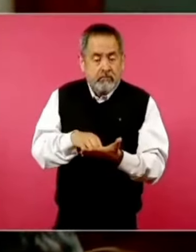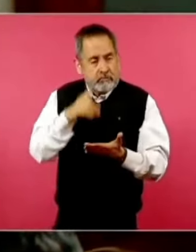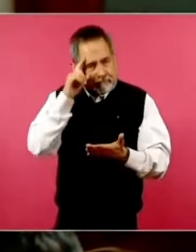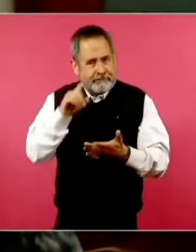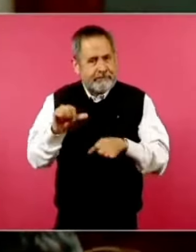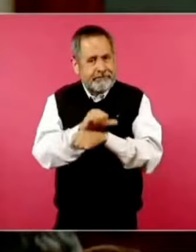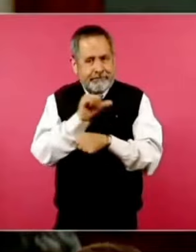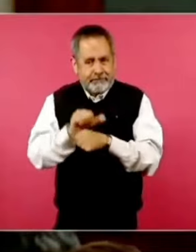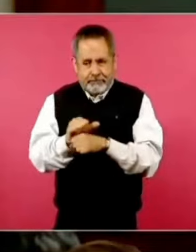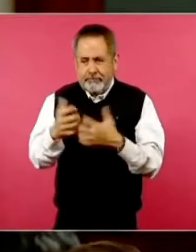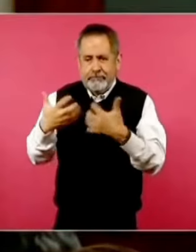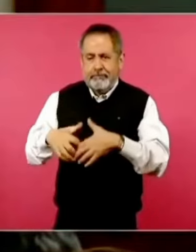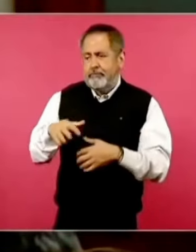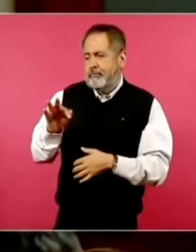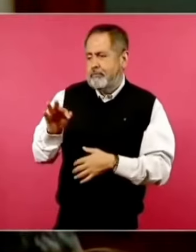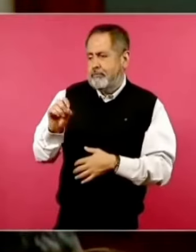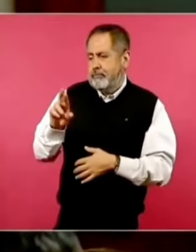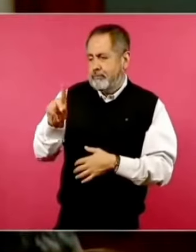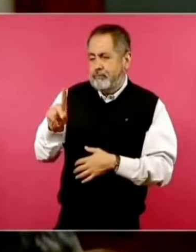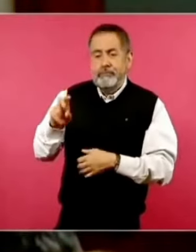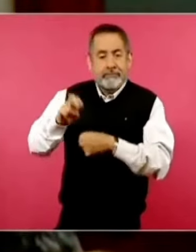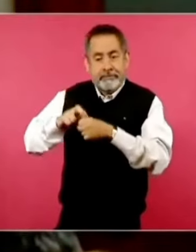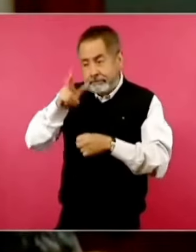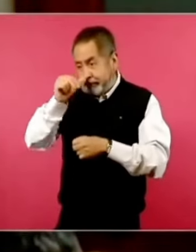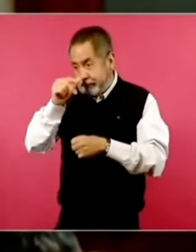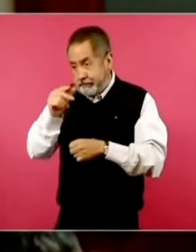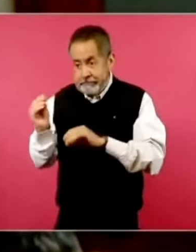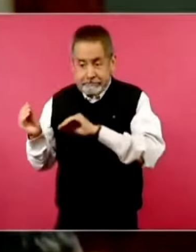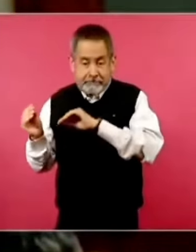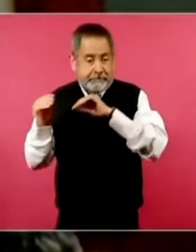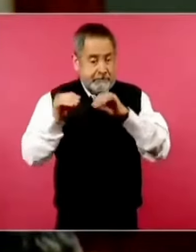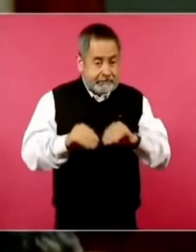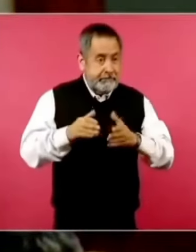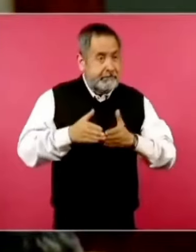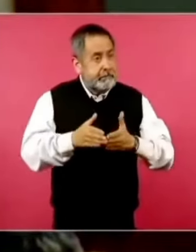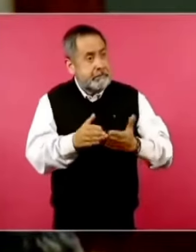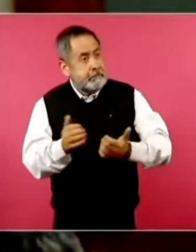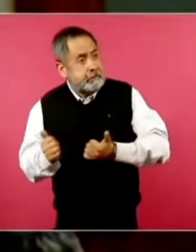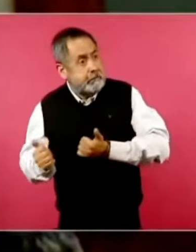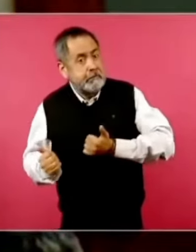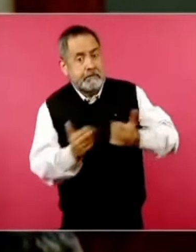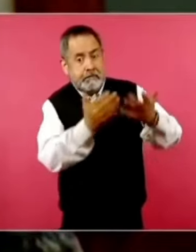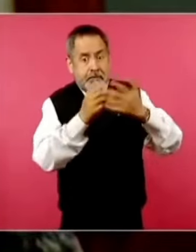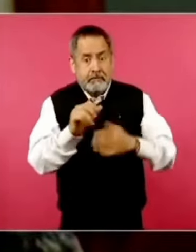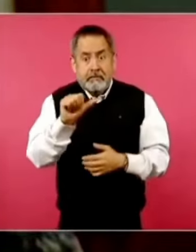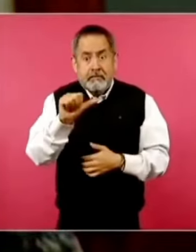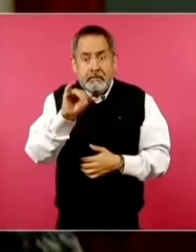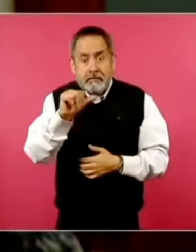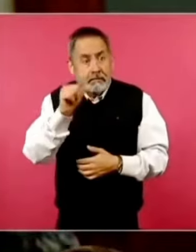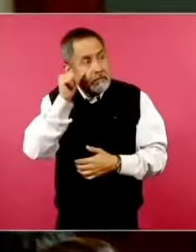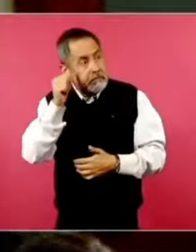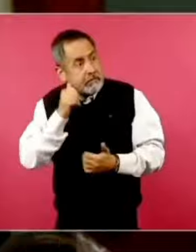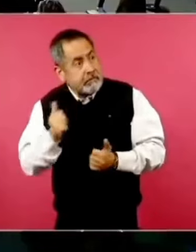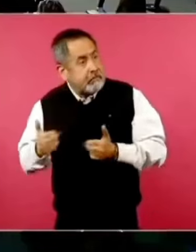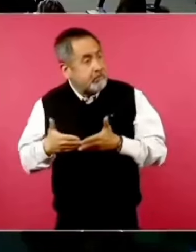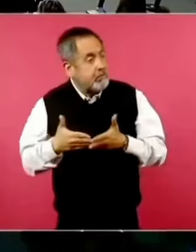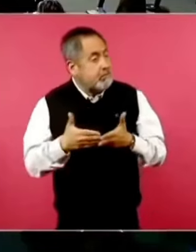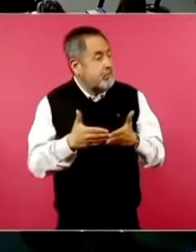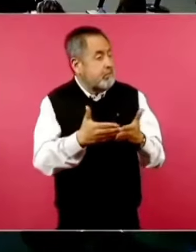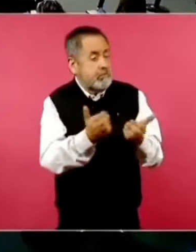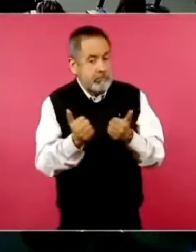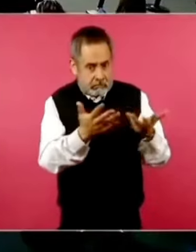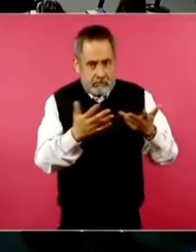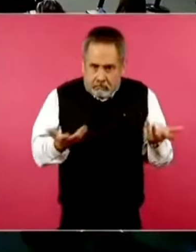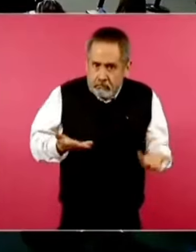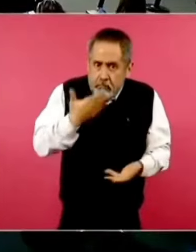ensamblados en la planta Ford de Hermosillo a través del puerto, justamente para mandarlos al mercado de Asia. Y bueno, de esto no se habla, ahorita se